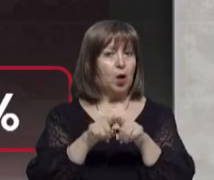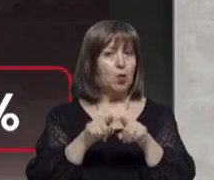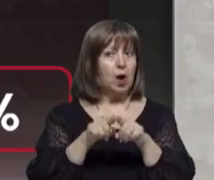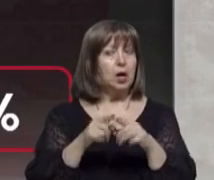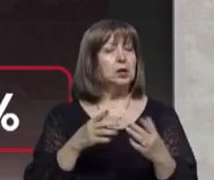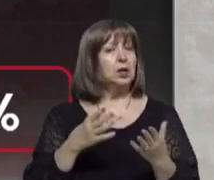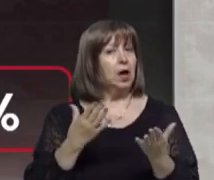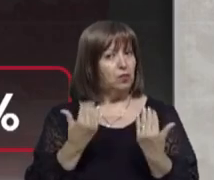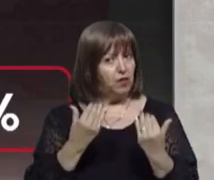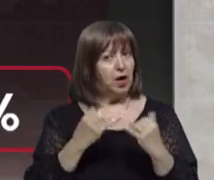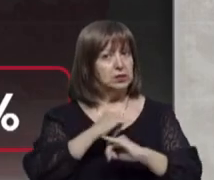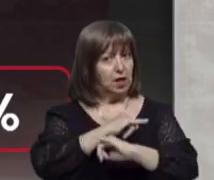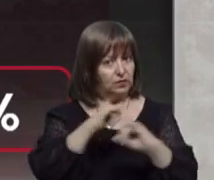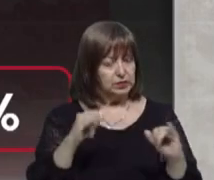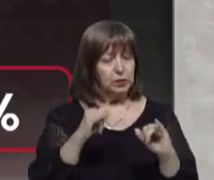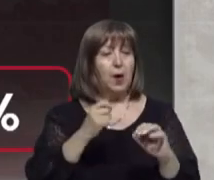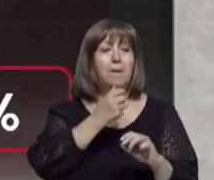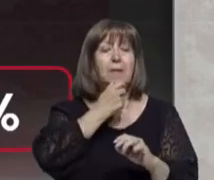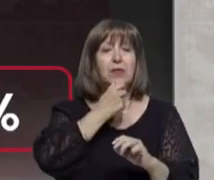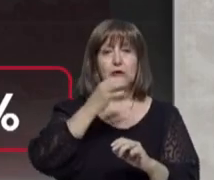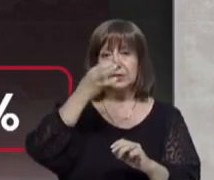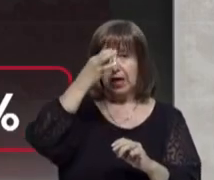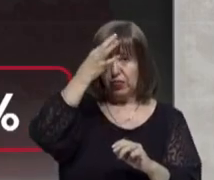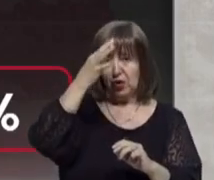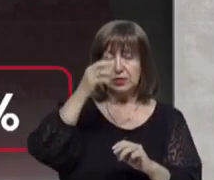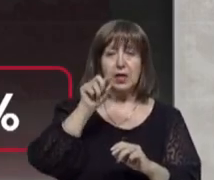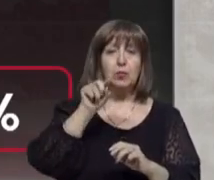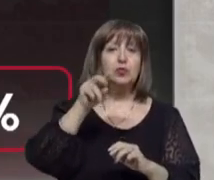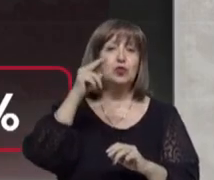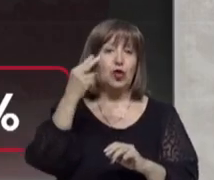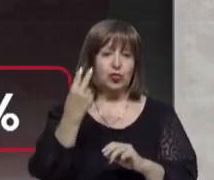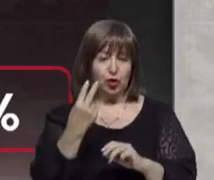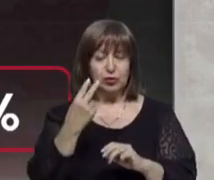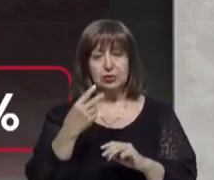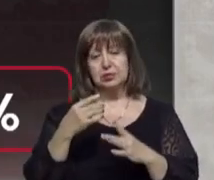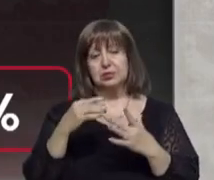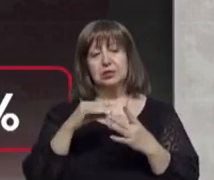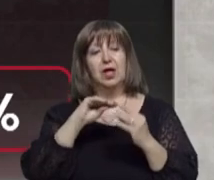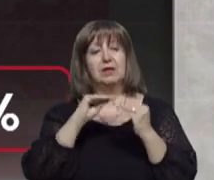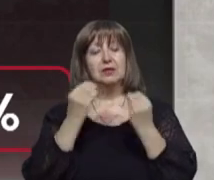atravesar esta crisis económica. Mendoza, 12,2, la interanual,